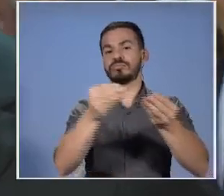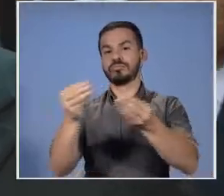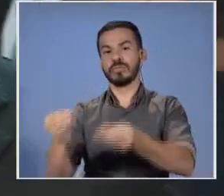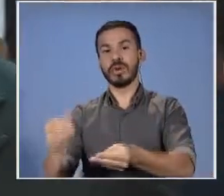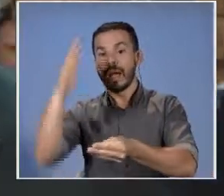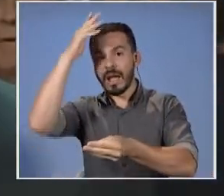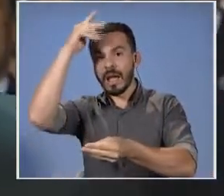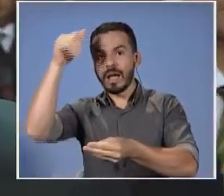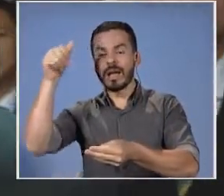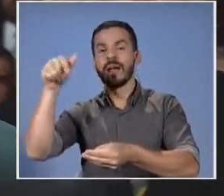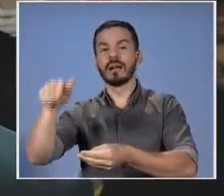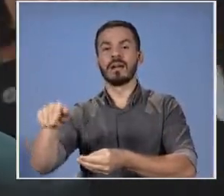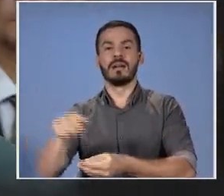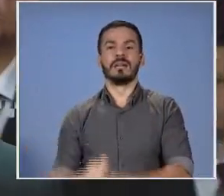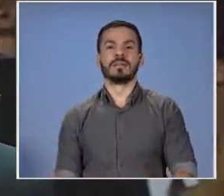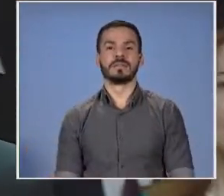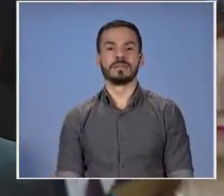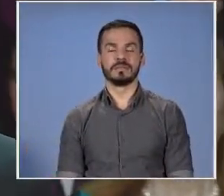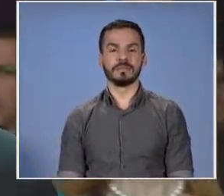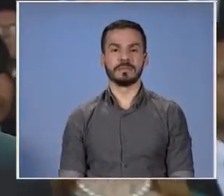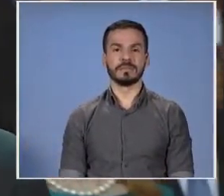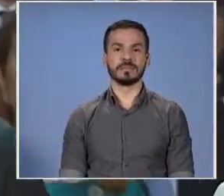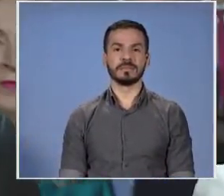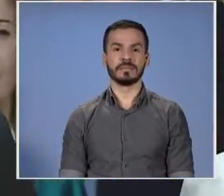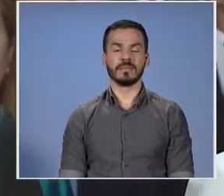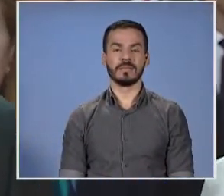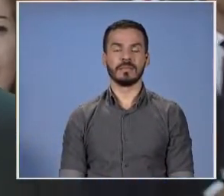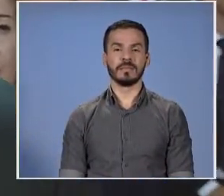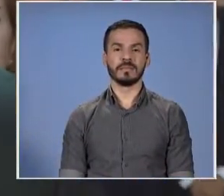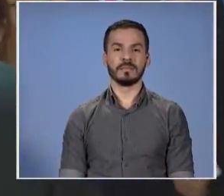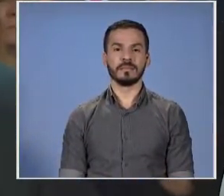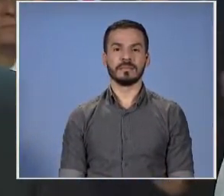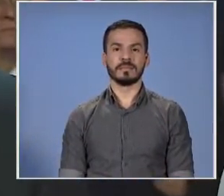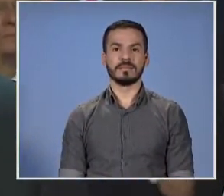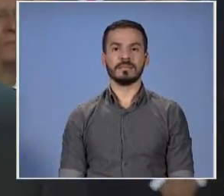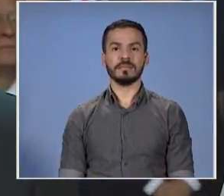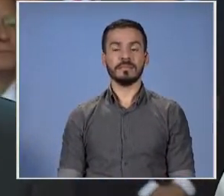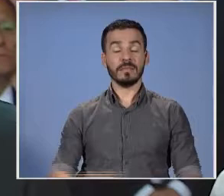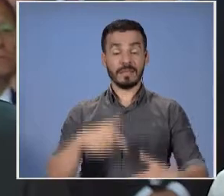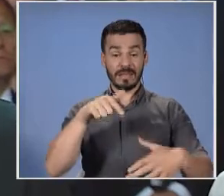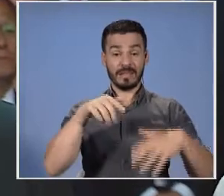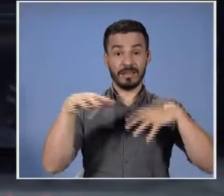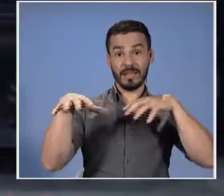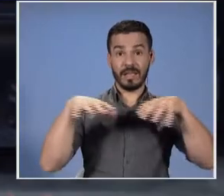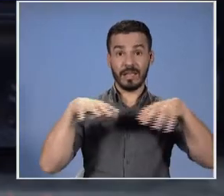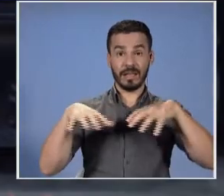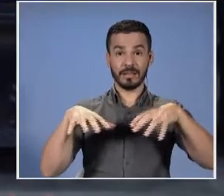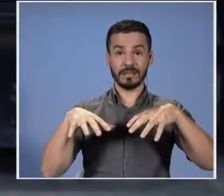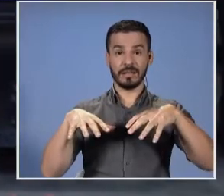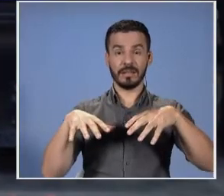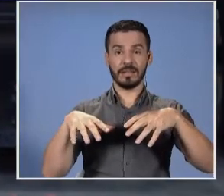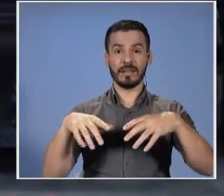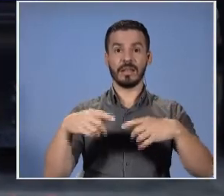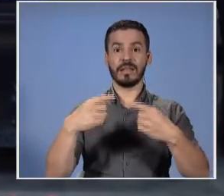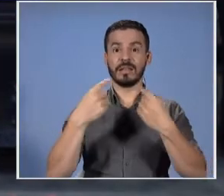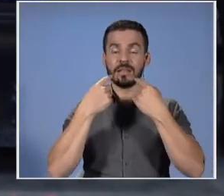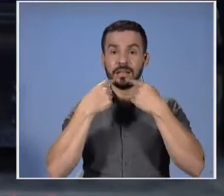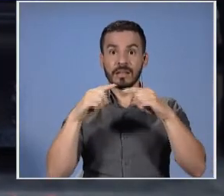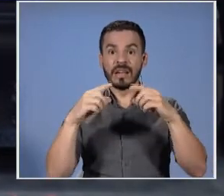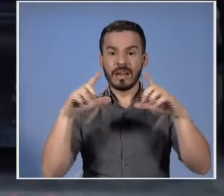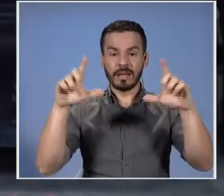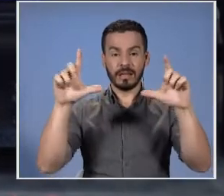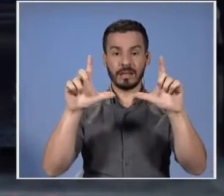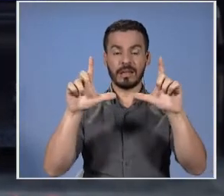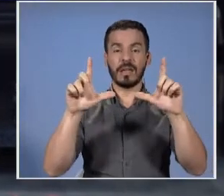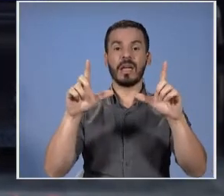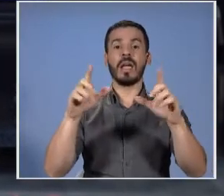Solís al presidente ahora Carlos Alvarado. Una actividad además declarada carbono neutral,